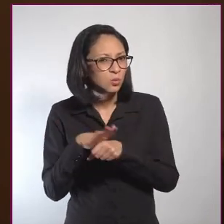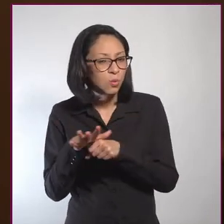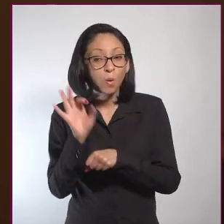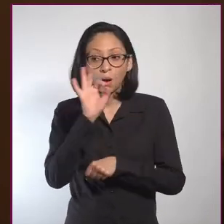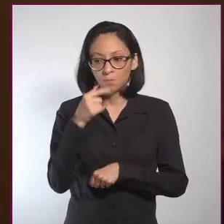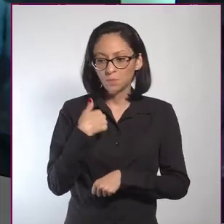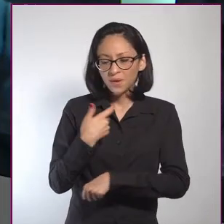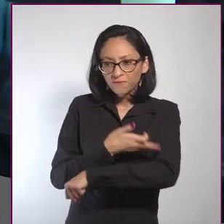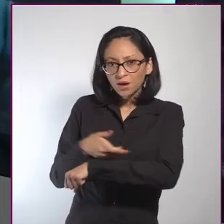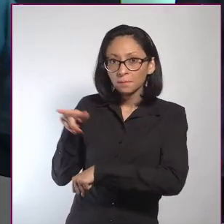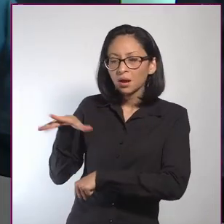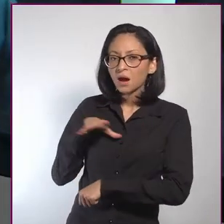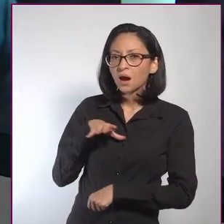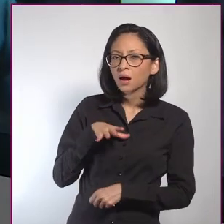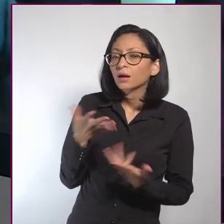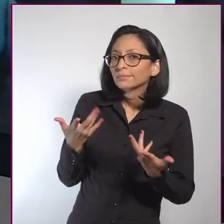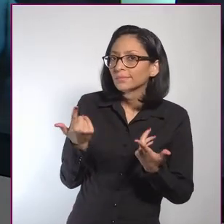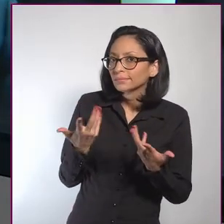tiene?